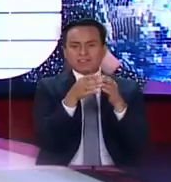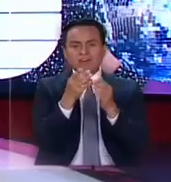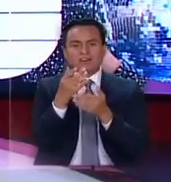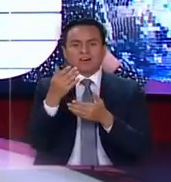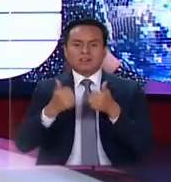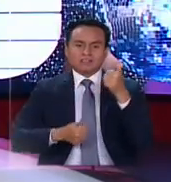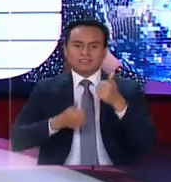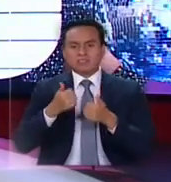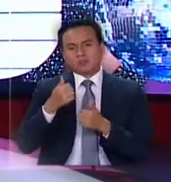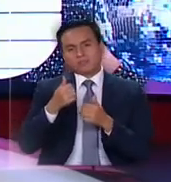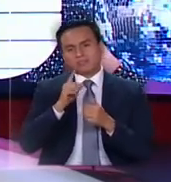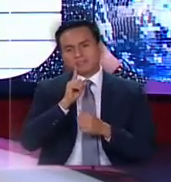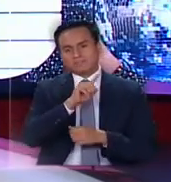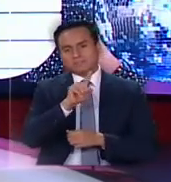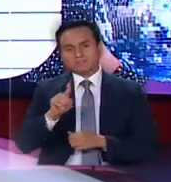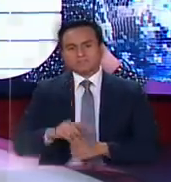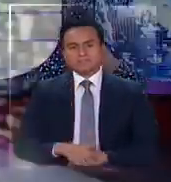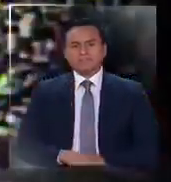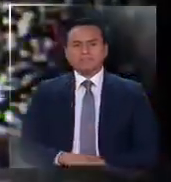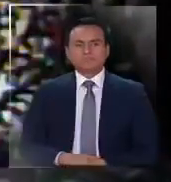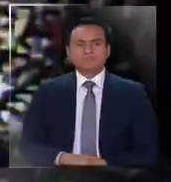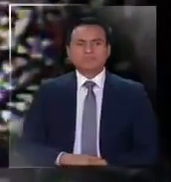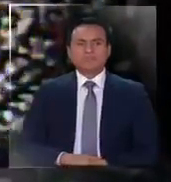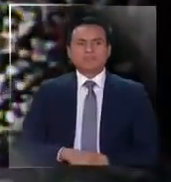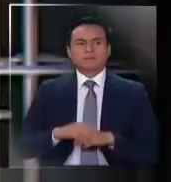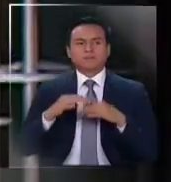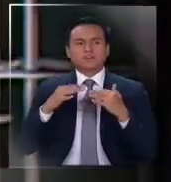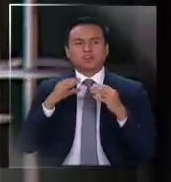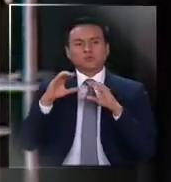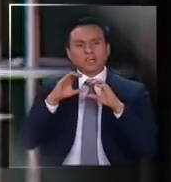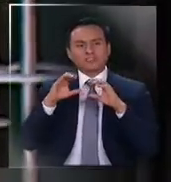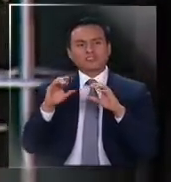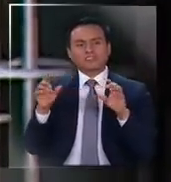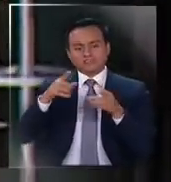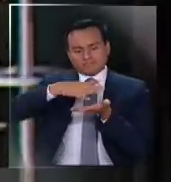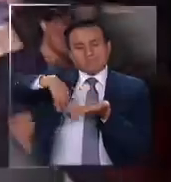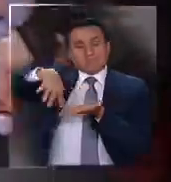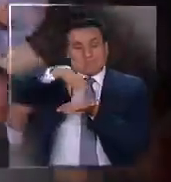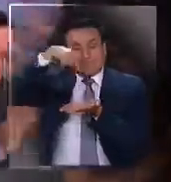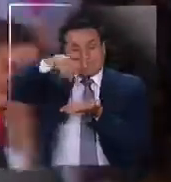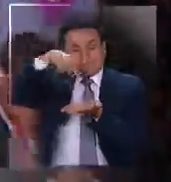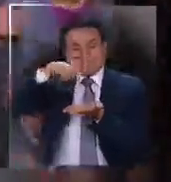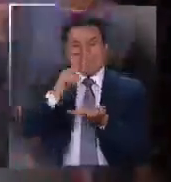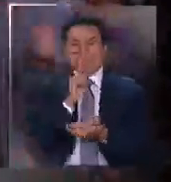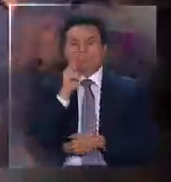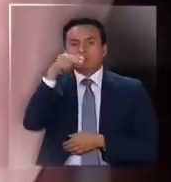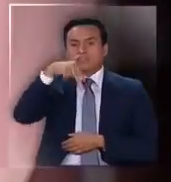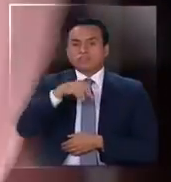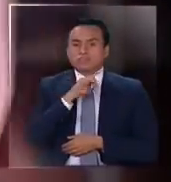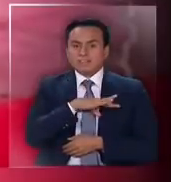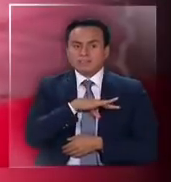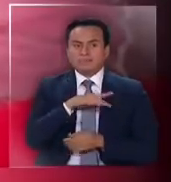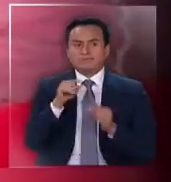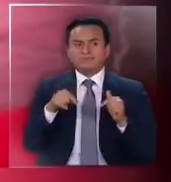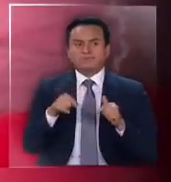en competencia. Desde el patio de las comunicaciones, aquí en Televisión Nacional de